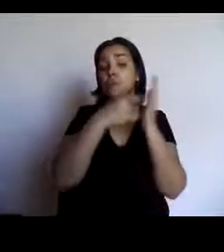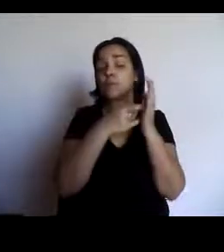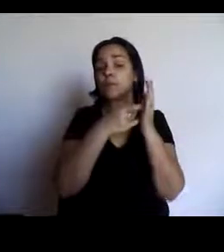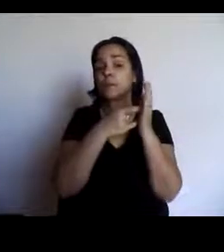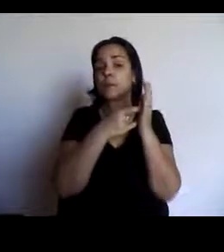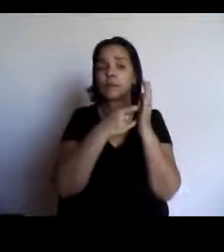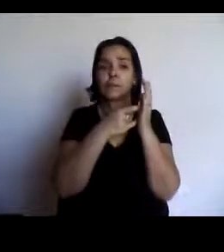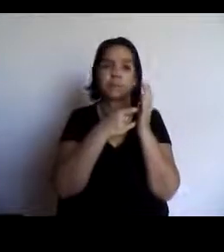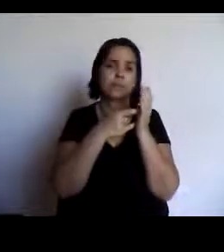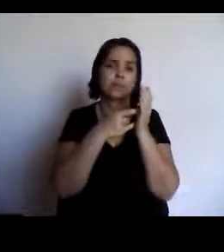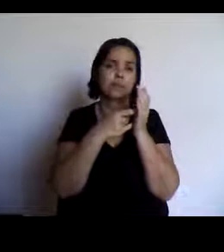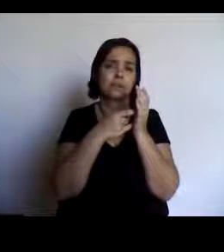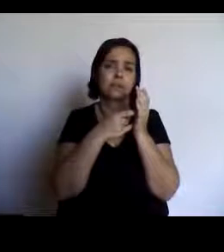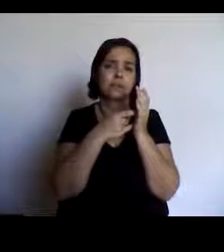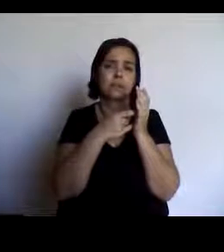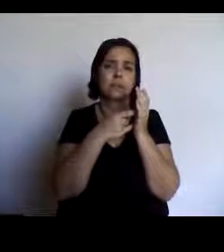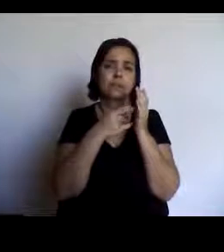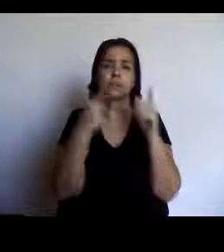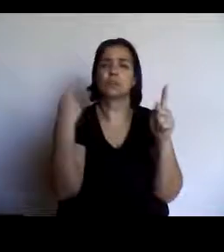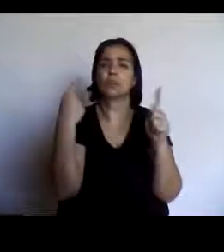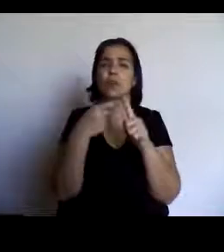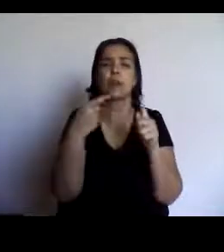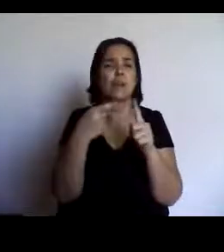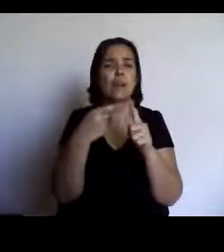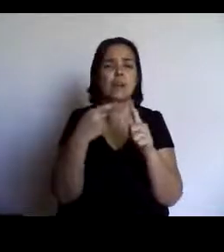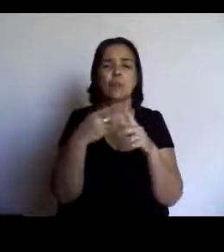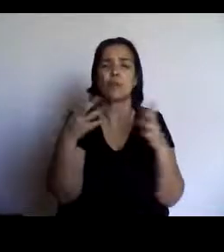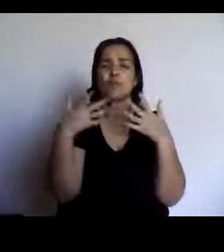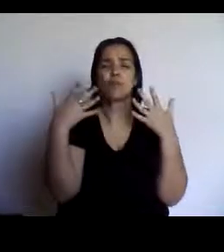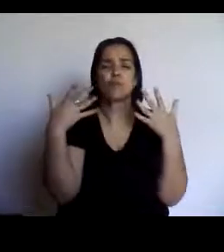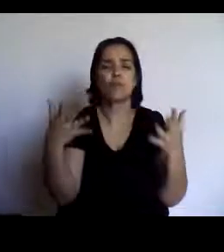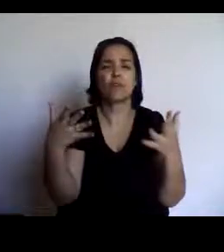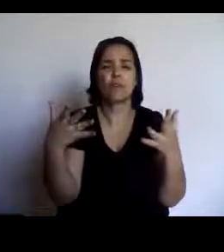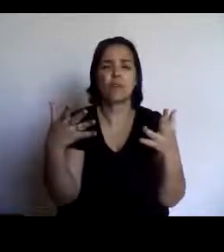exclusivamente en las diputaciones, en la Diputación de Cáceres.